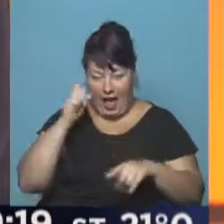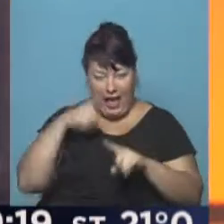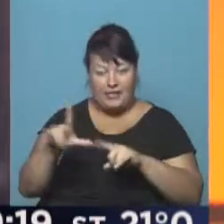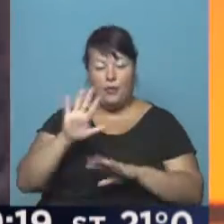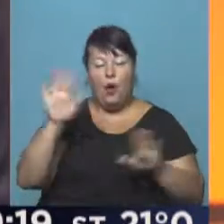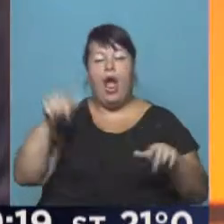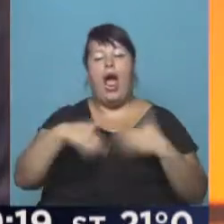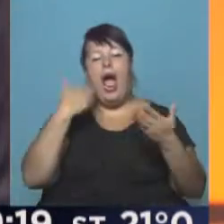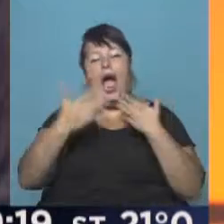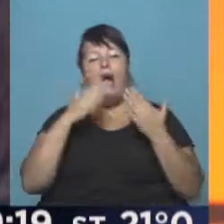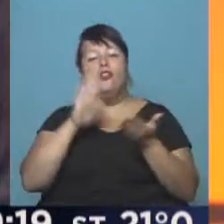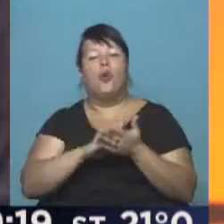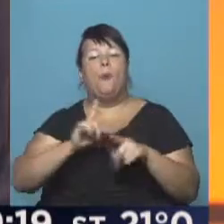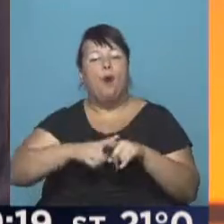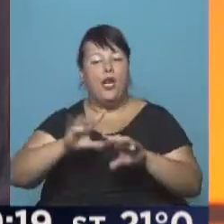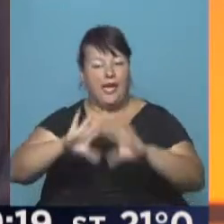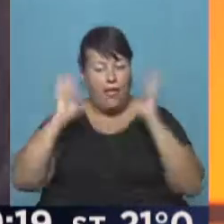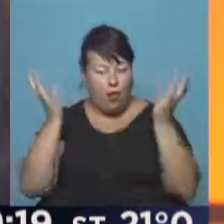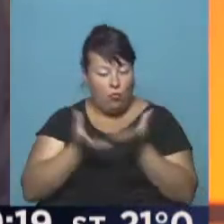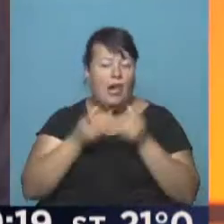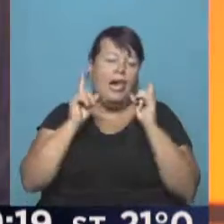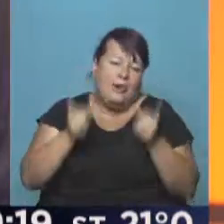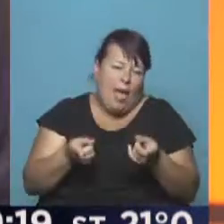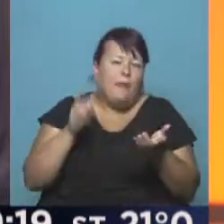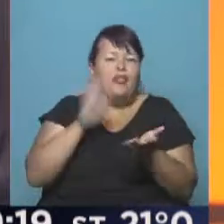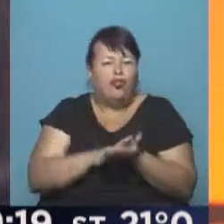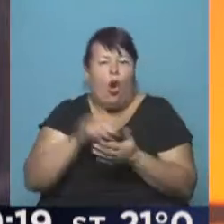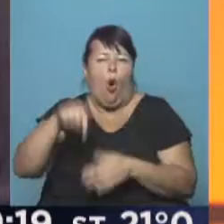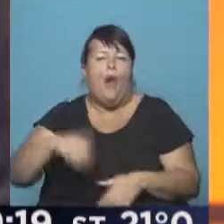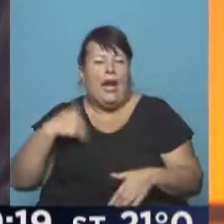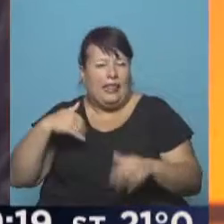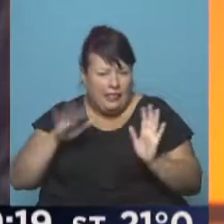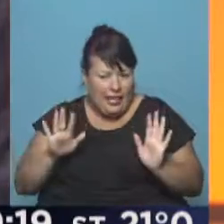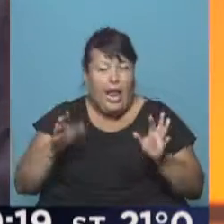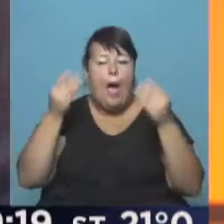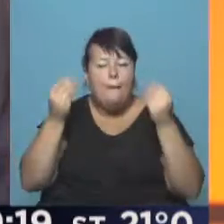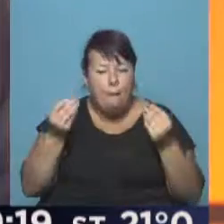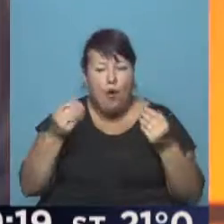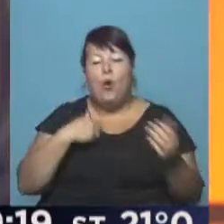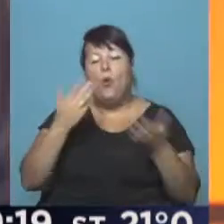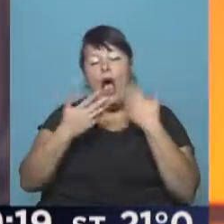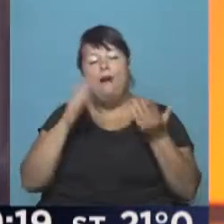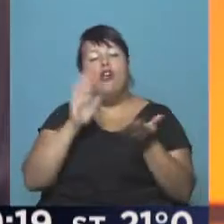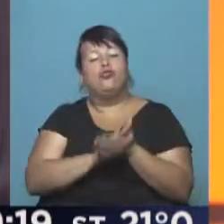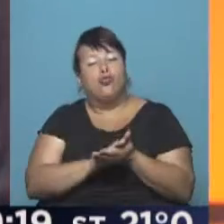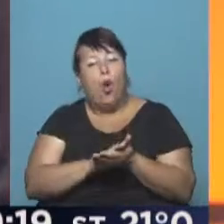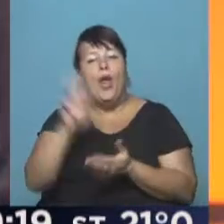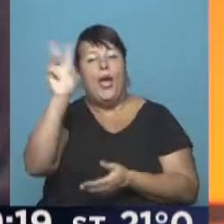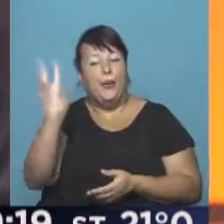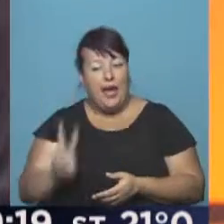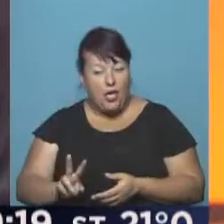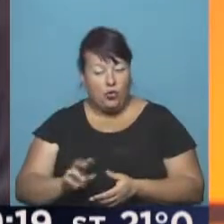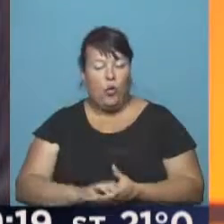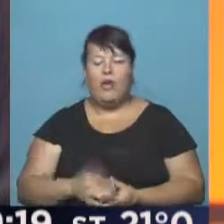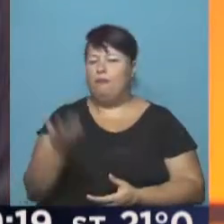Vamos a hablar de política internacional y también relacionado con la República Argentina. ¿Por qué? Porque tenemos que hablar de Venezuela.